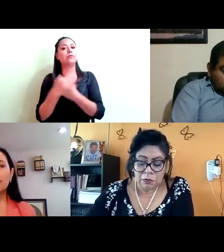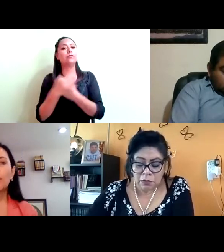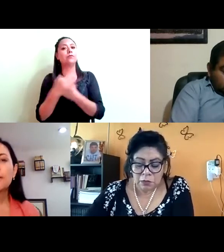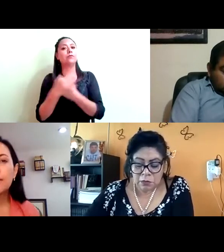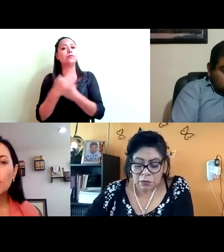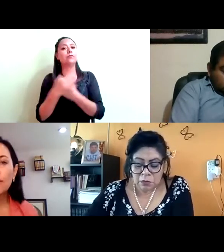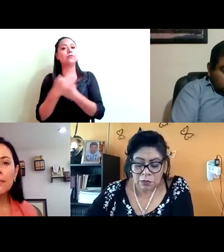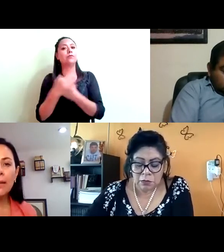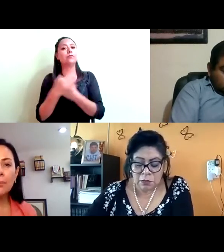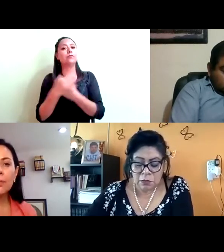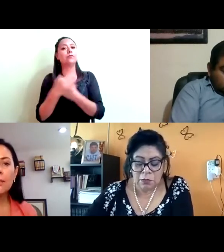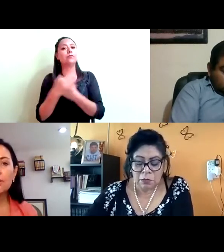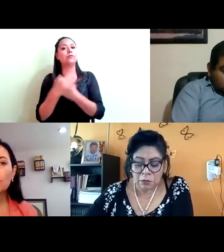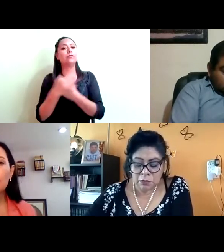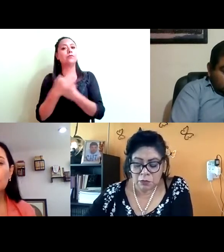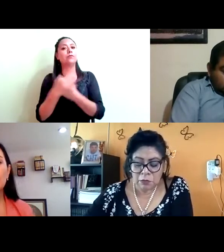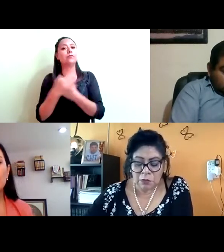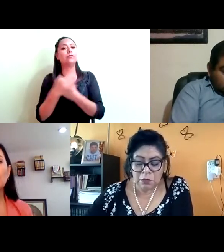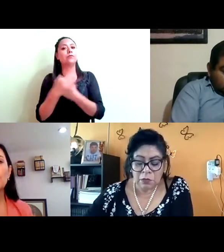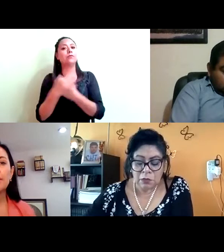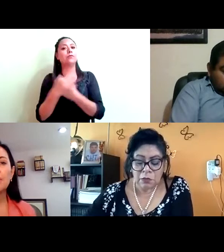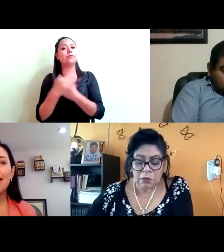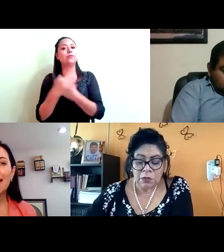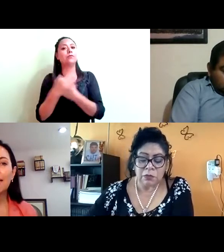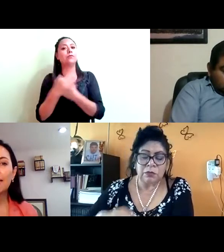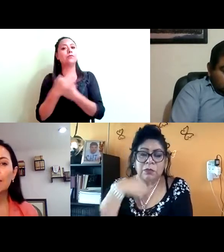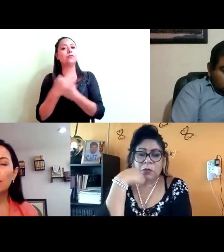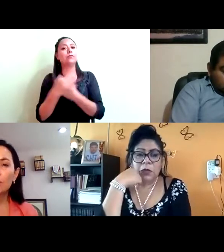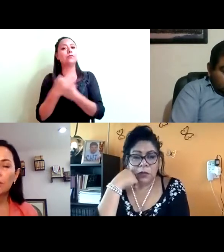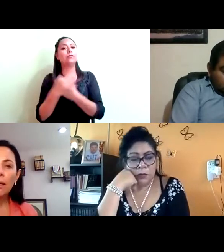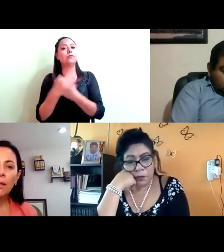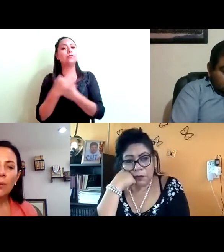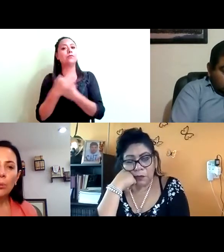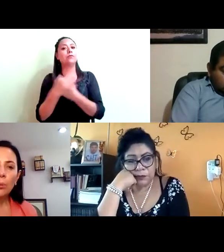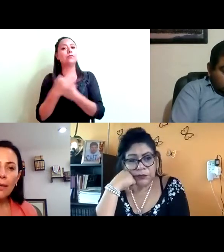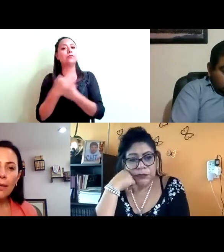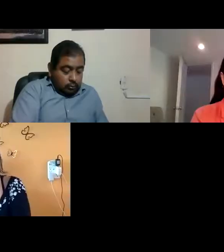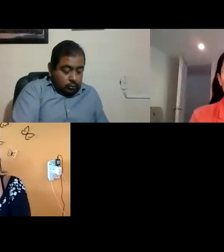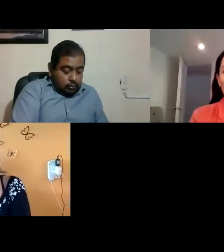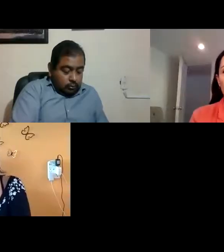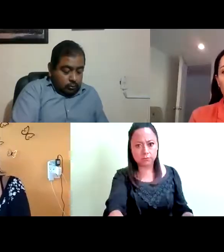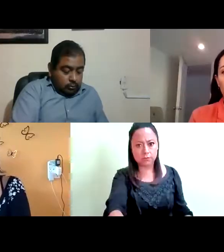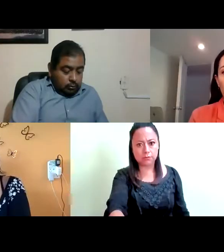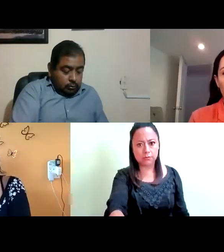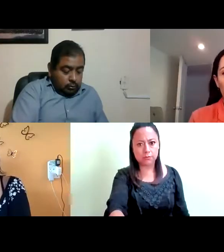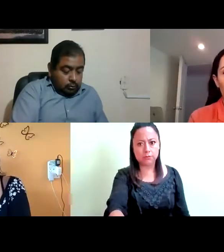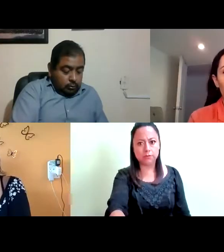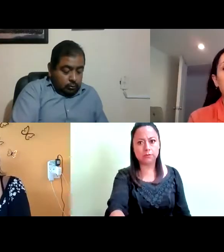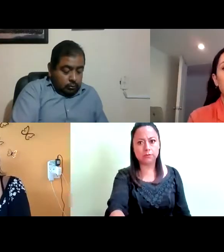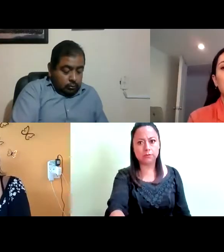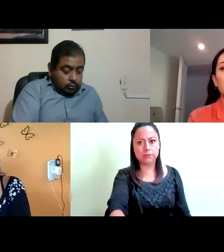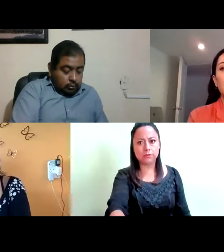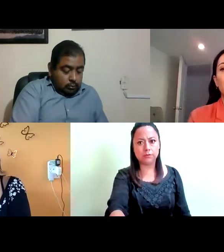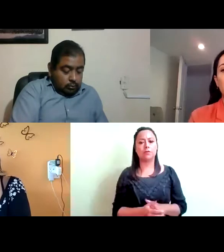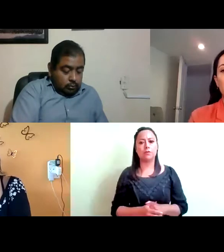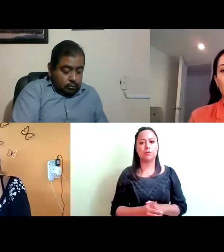la sugerencia es que solo establezcamos que se sancione de conformidad con lo establecido en la Ley General de Educación. ¿Por qué esta propuesta? Pues porque la ley